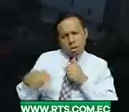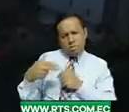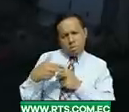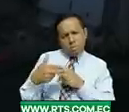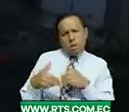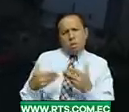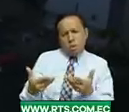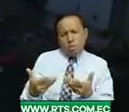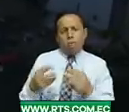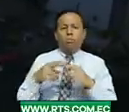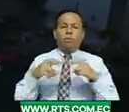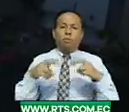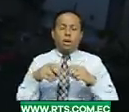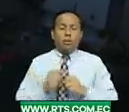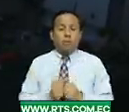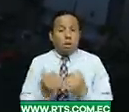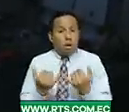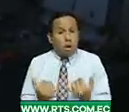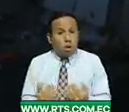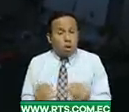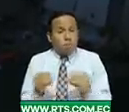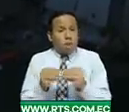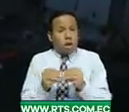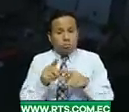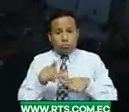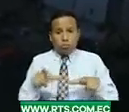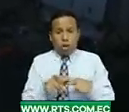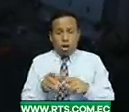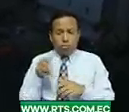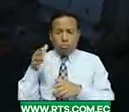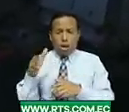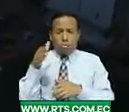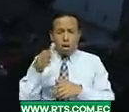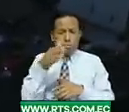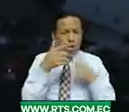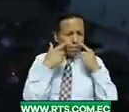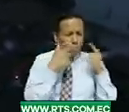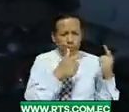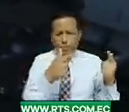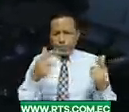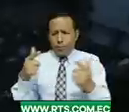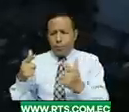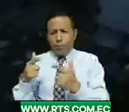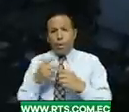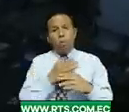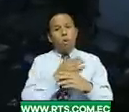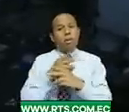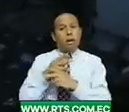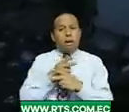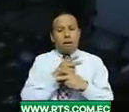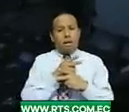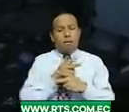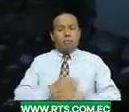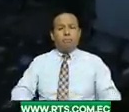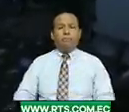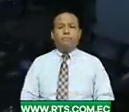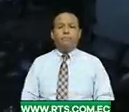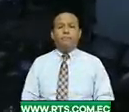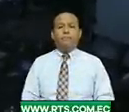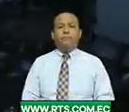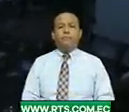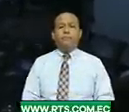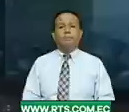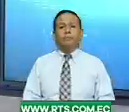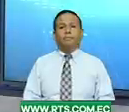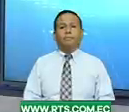evitar nuevos casos como este, informó Julio César Saona. 22 horas con 31 minutos y retomamos la comunicación